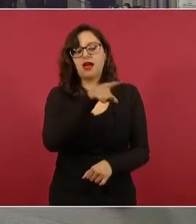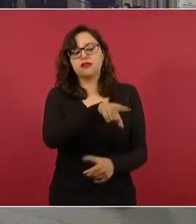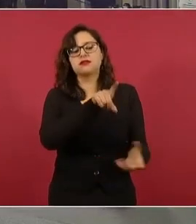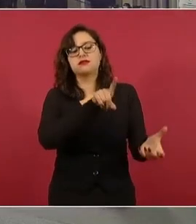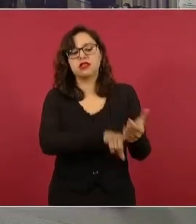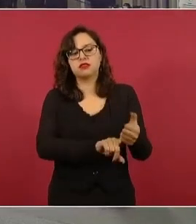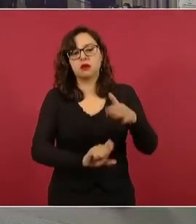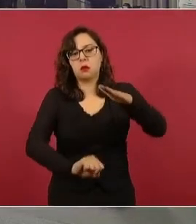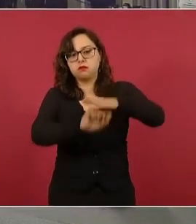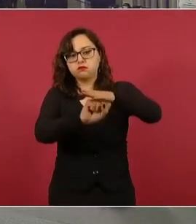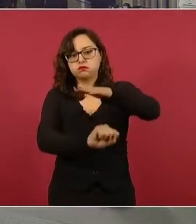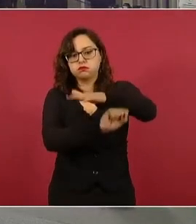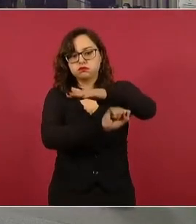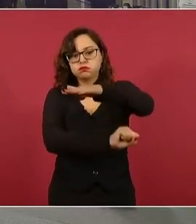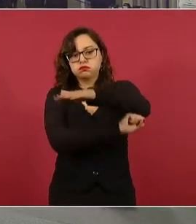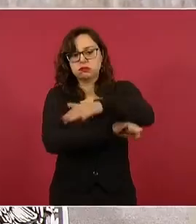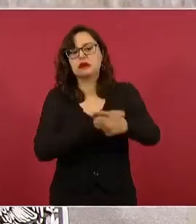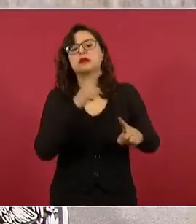la investigación.